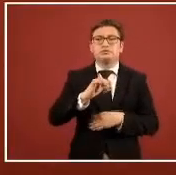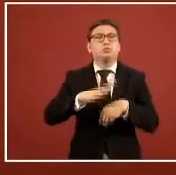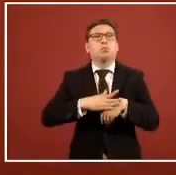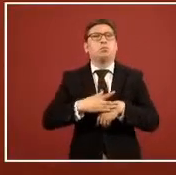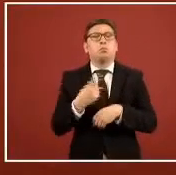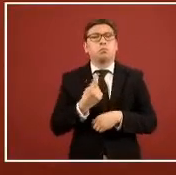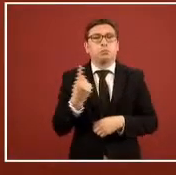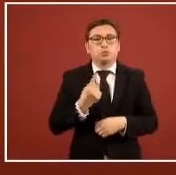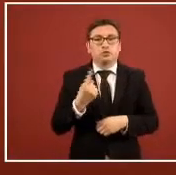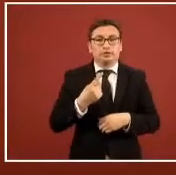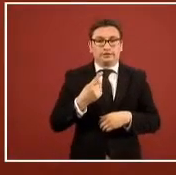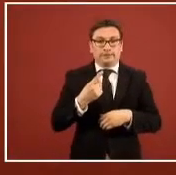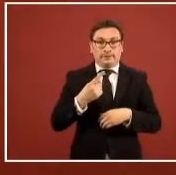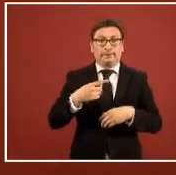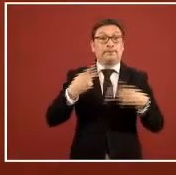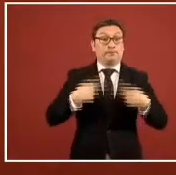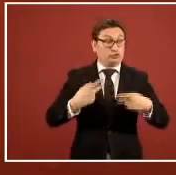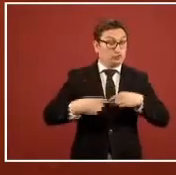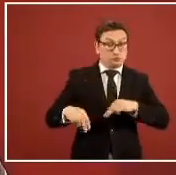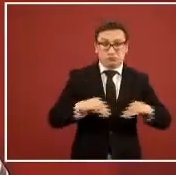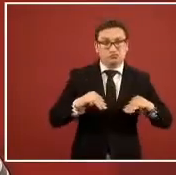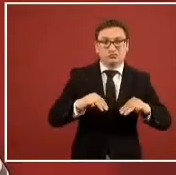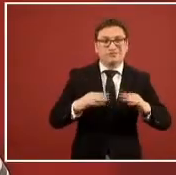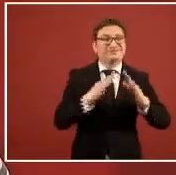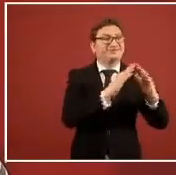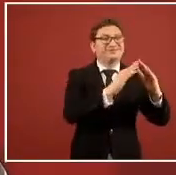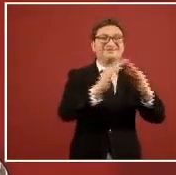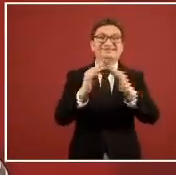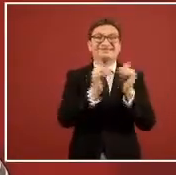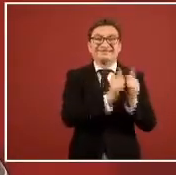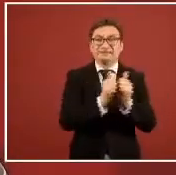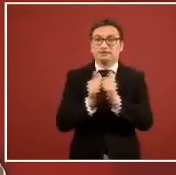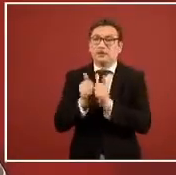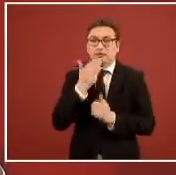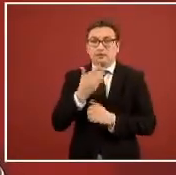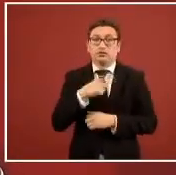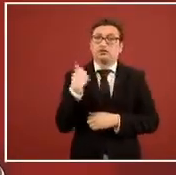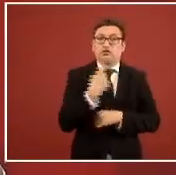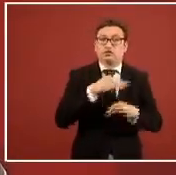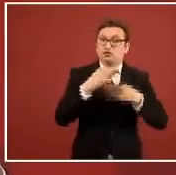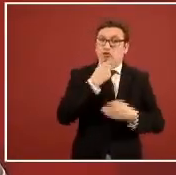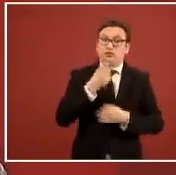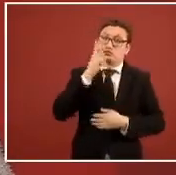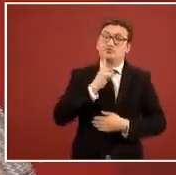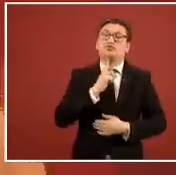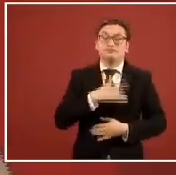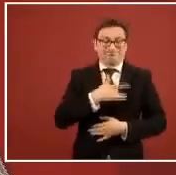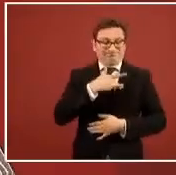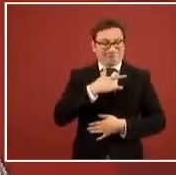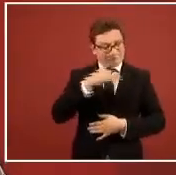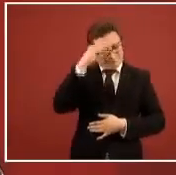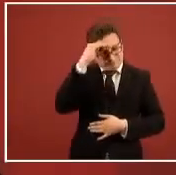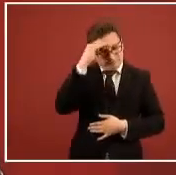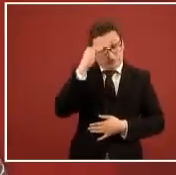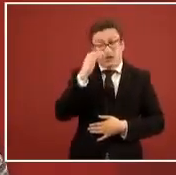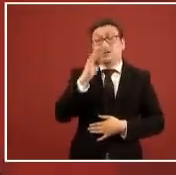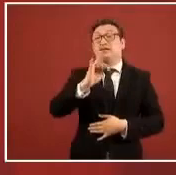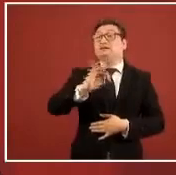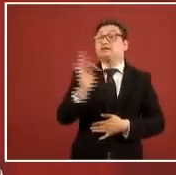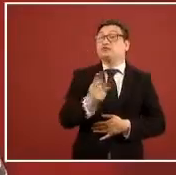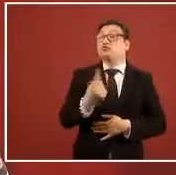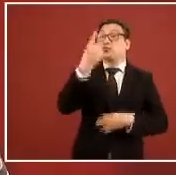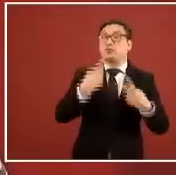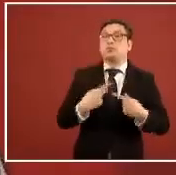medida que ha disminuido la movilidad urbana, pero todas y todos debemos ser conscientes que cualquiera puede estar en